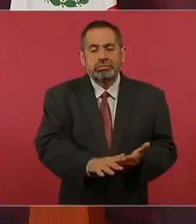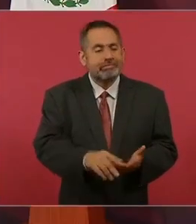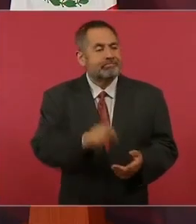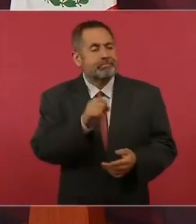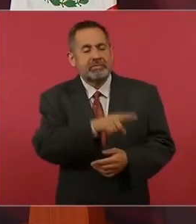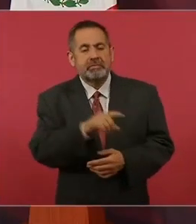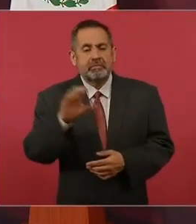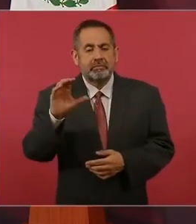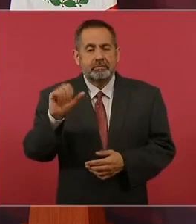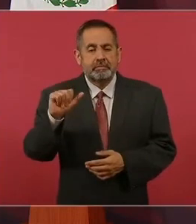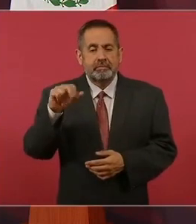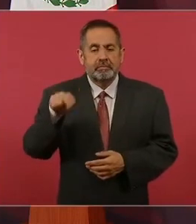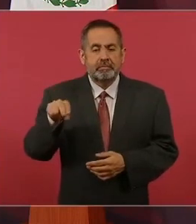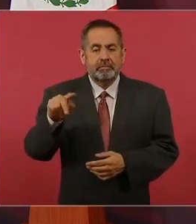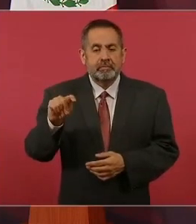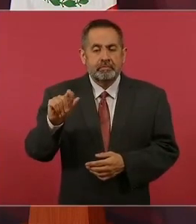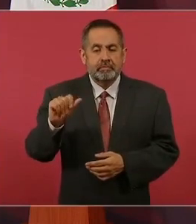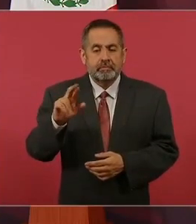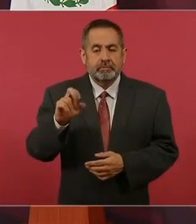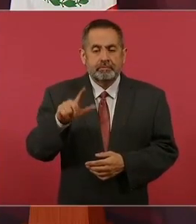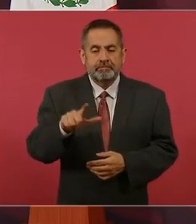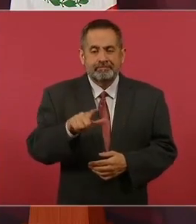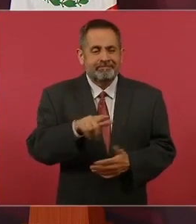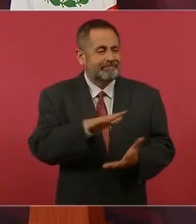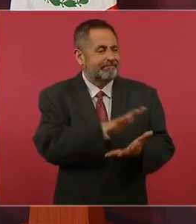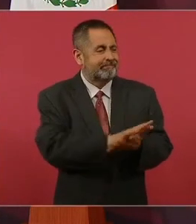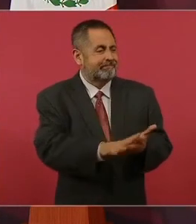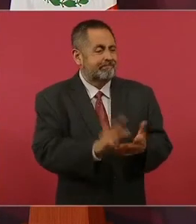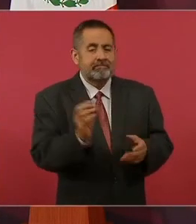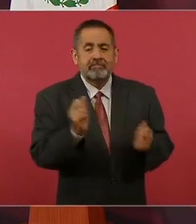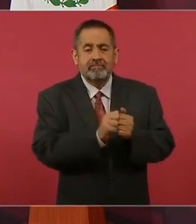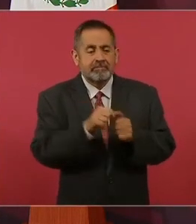Cantarell, y lo contaminaron.